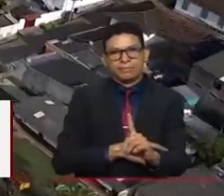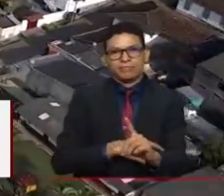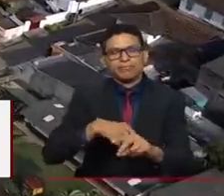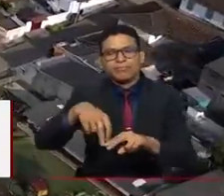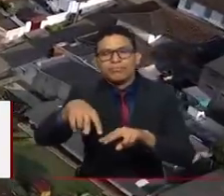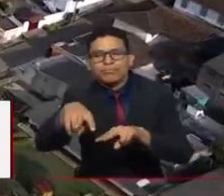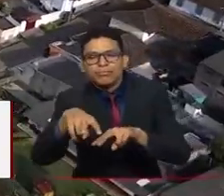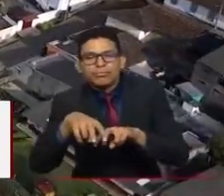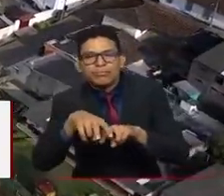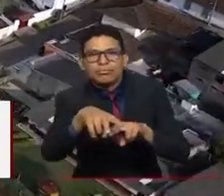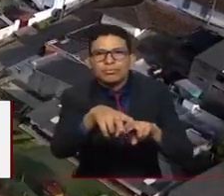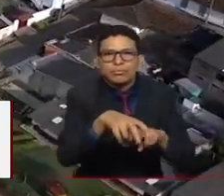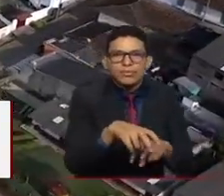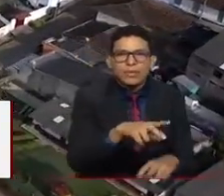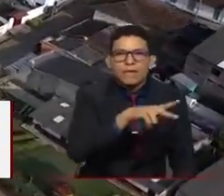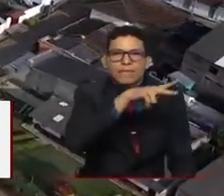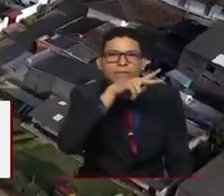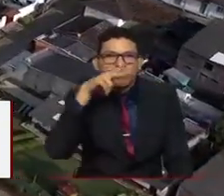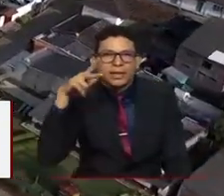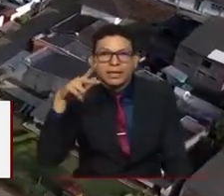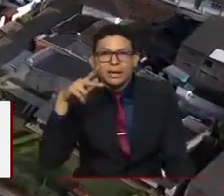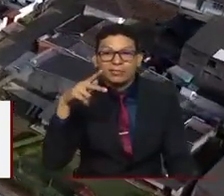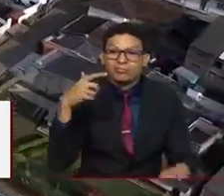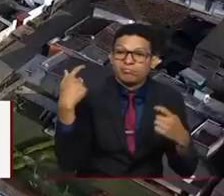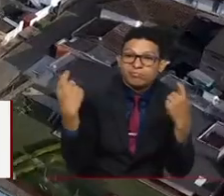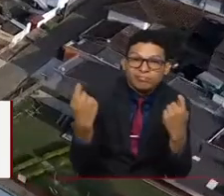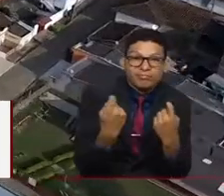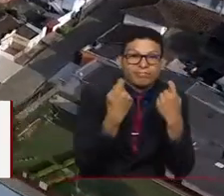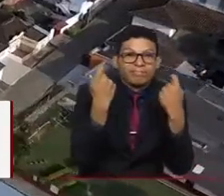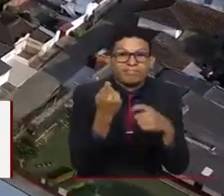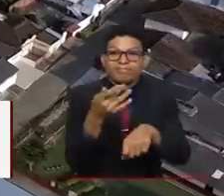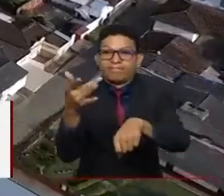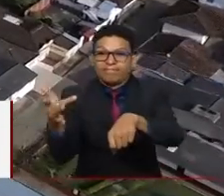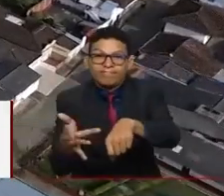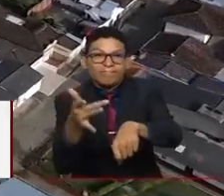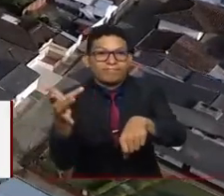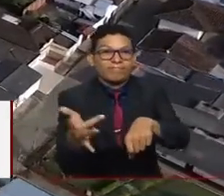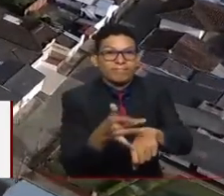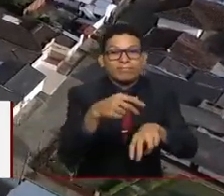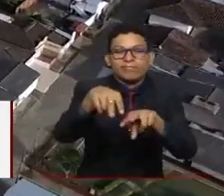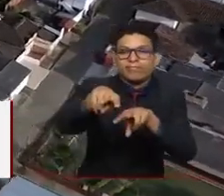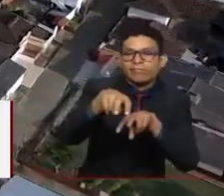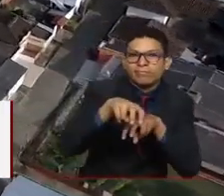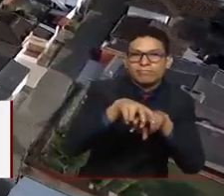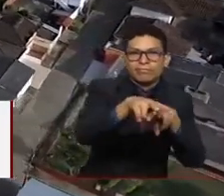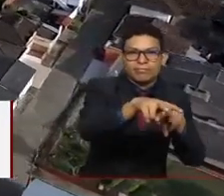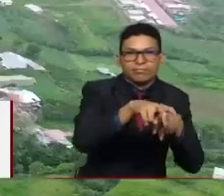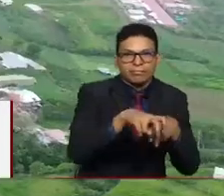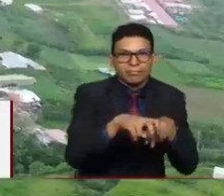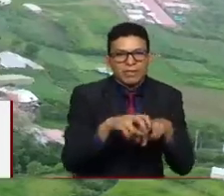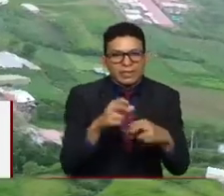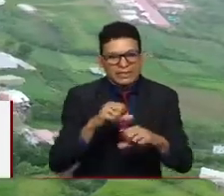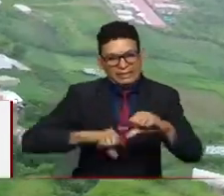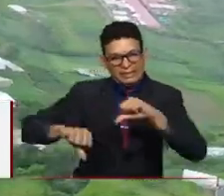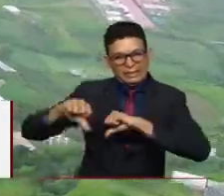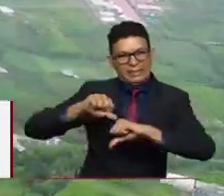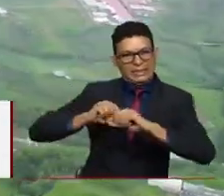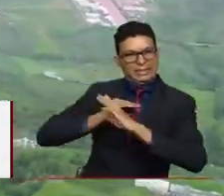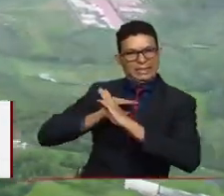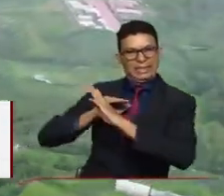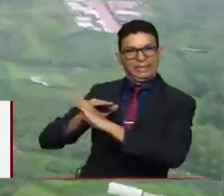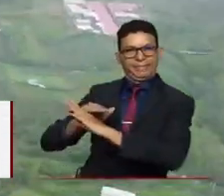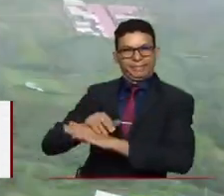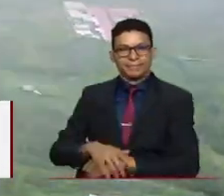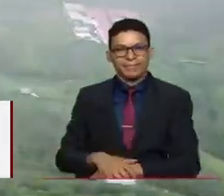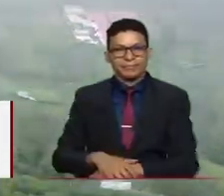campo seguir pues promocionando que lo los cultivos sean pues orgánicos vamos a ver